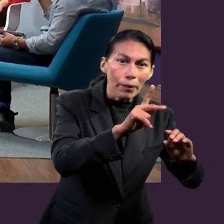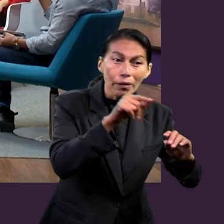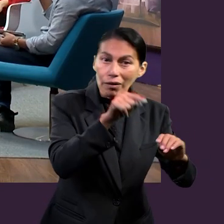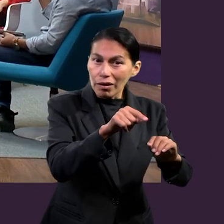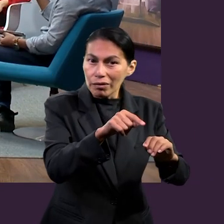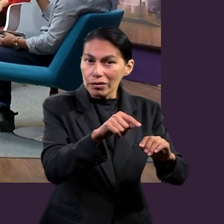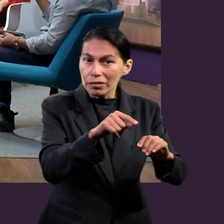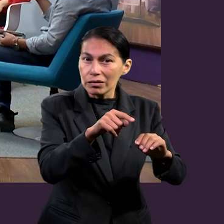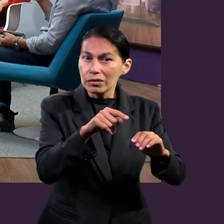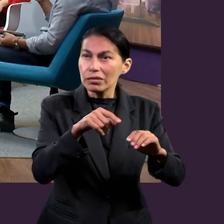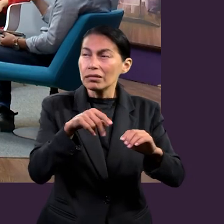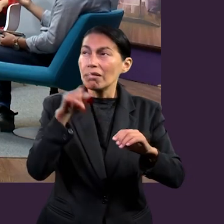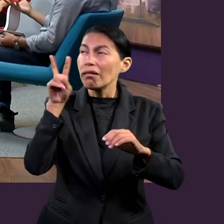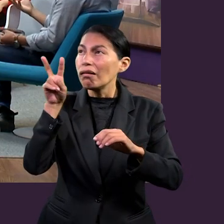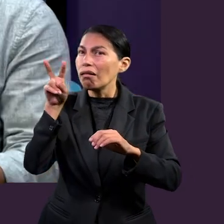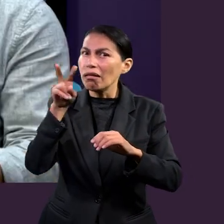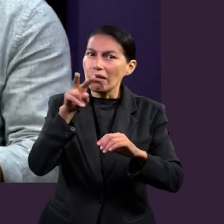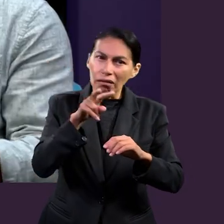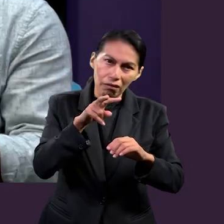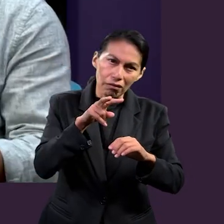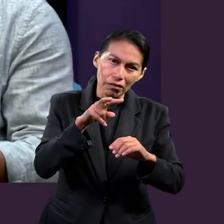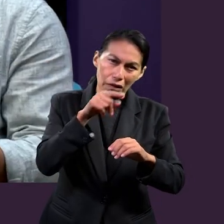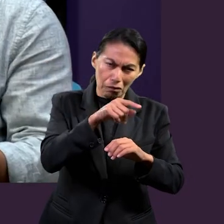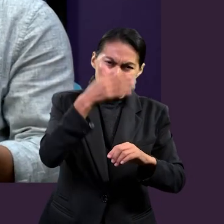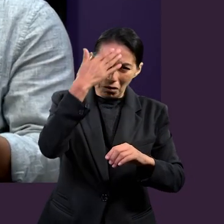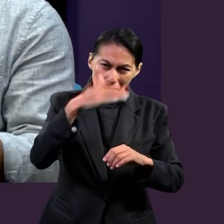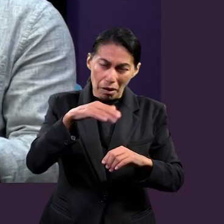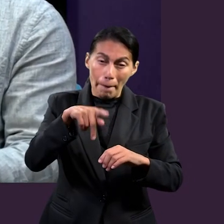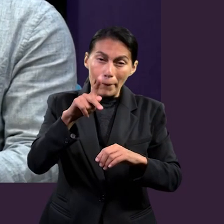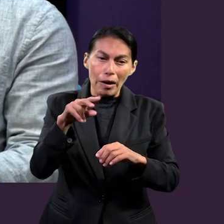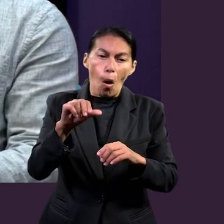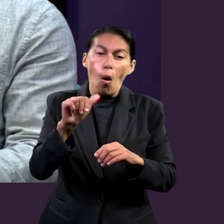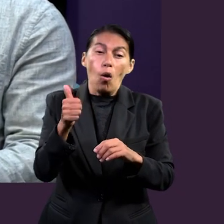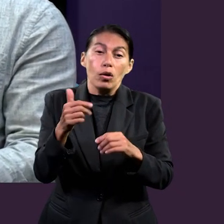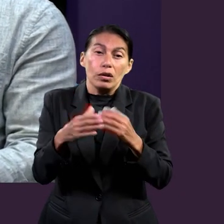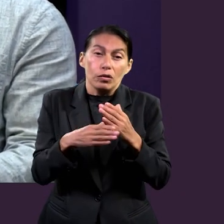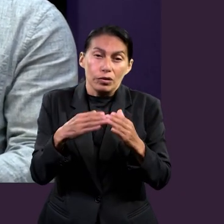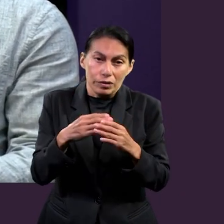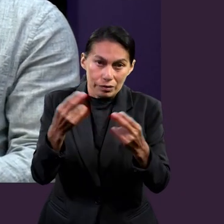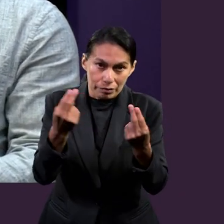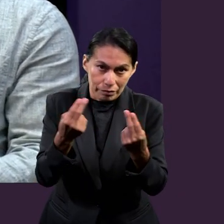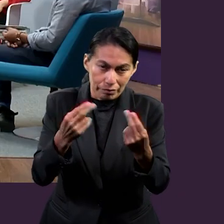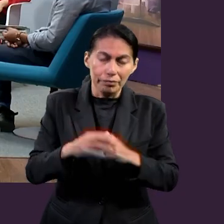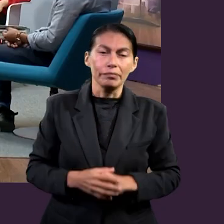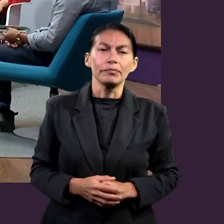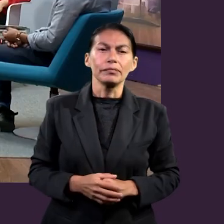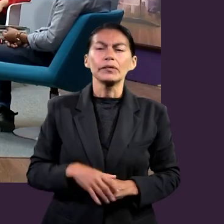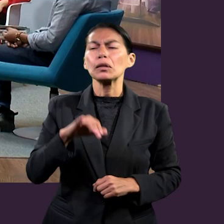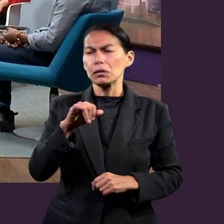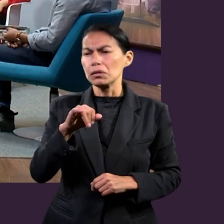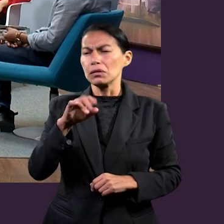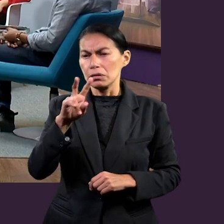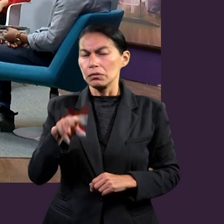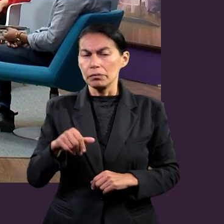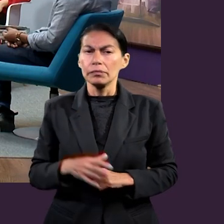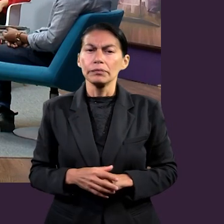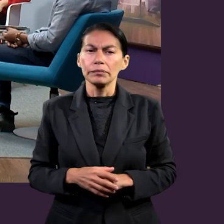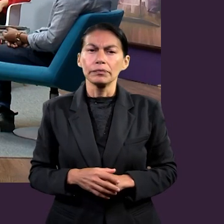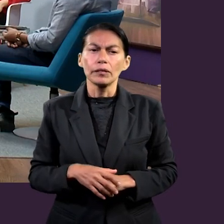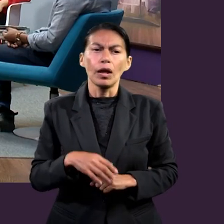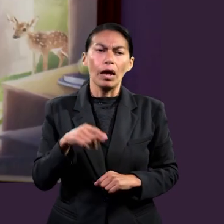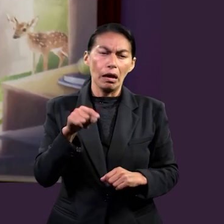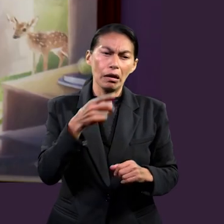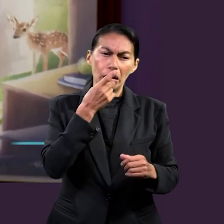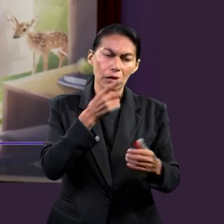solamente el conocimiento lo que ellos requerían, sino era algo más, algo más. Sí, yo creo que también, bueno,